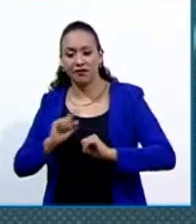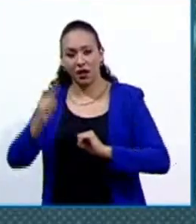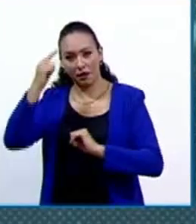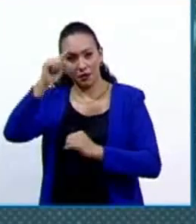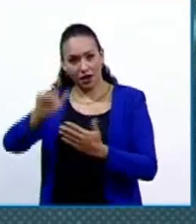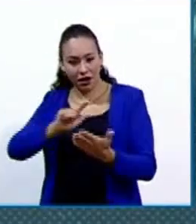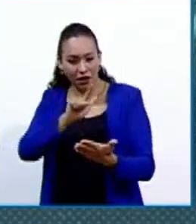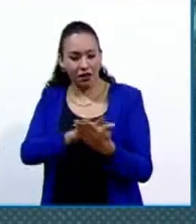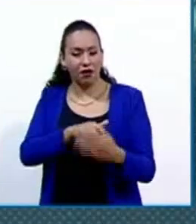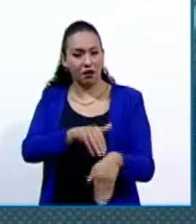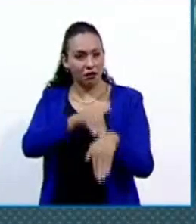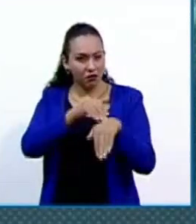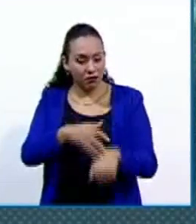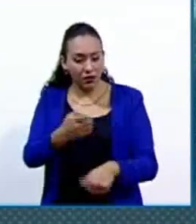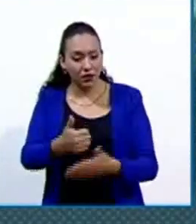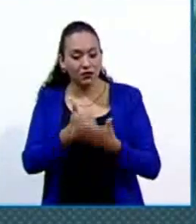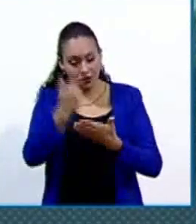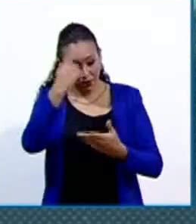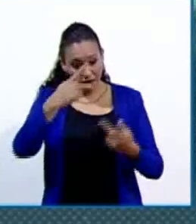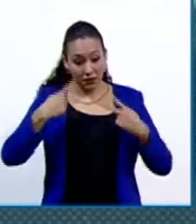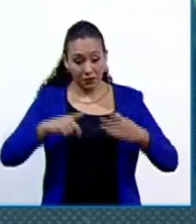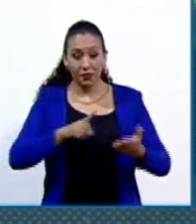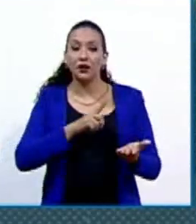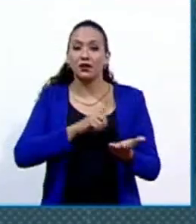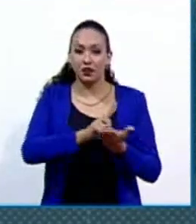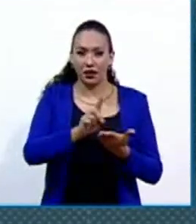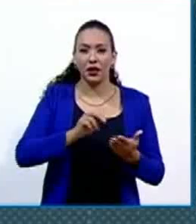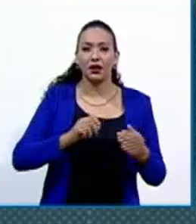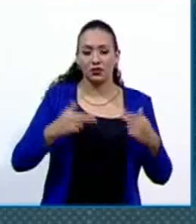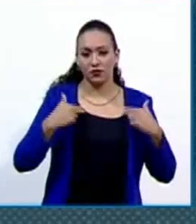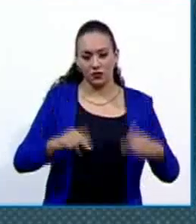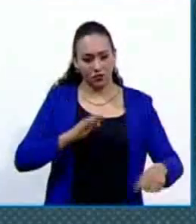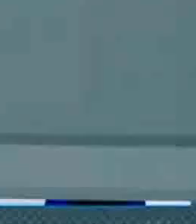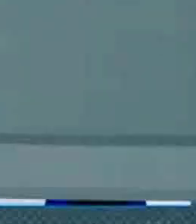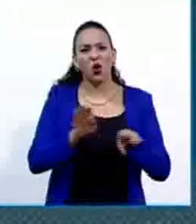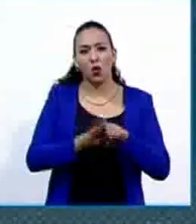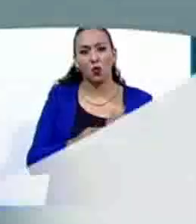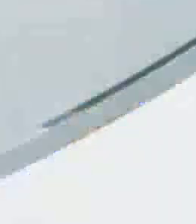de los derechos de las personas a través del juicio de amparo.